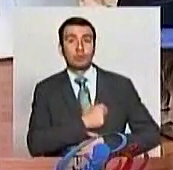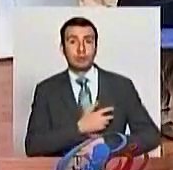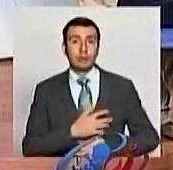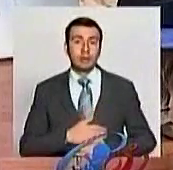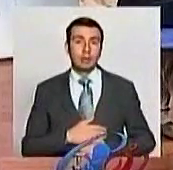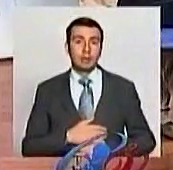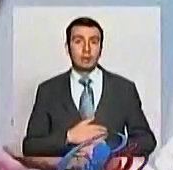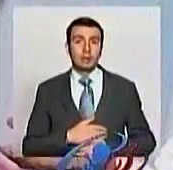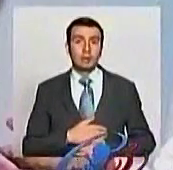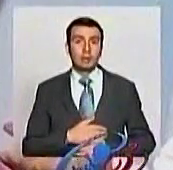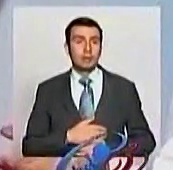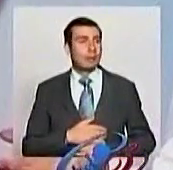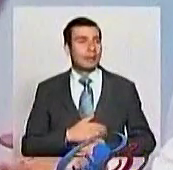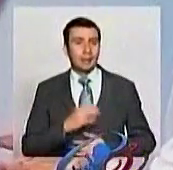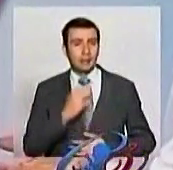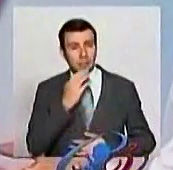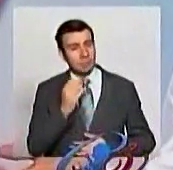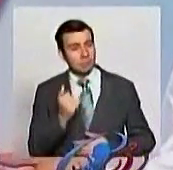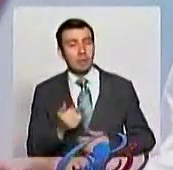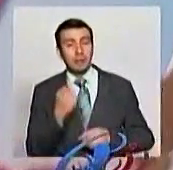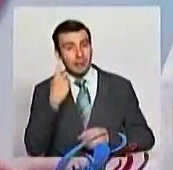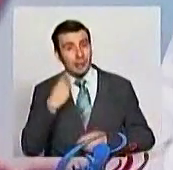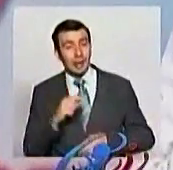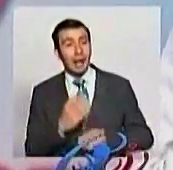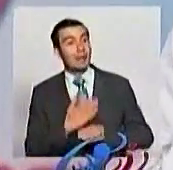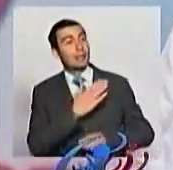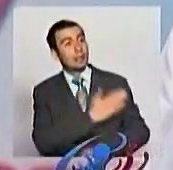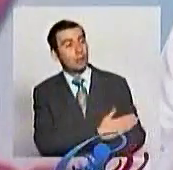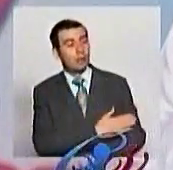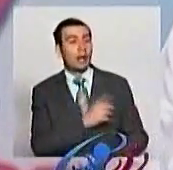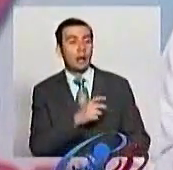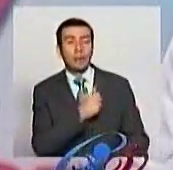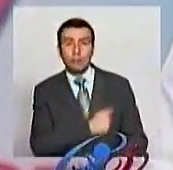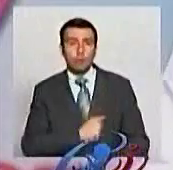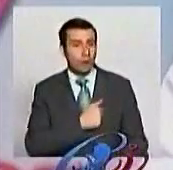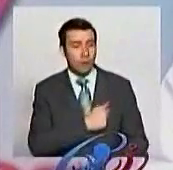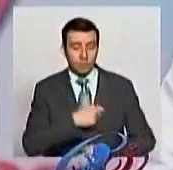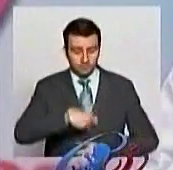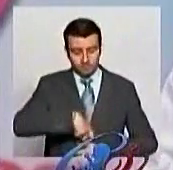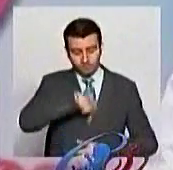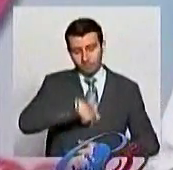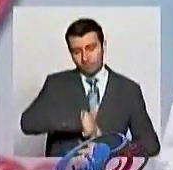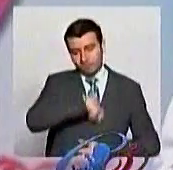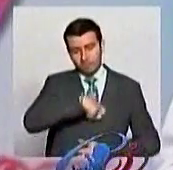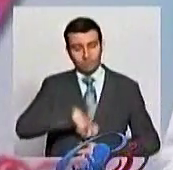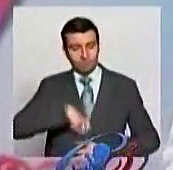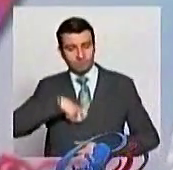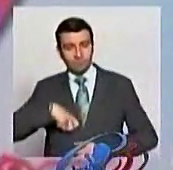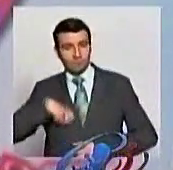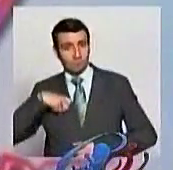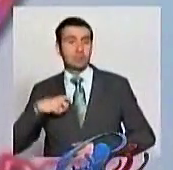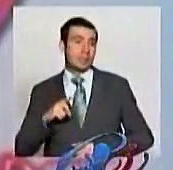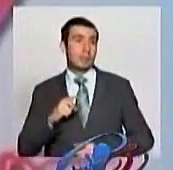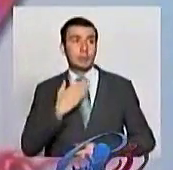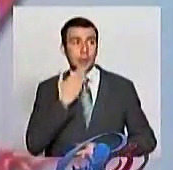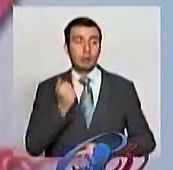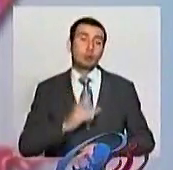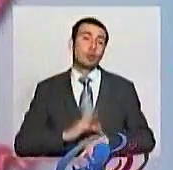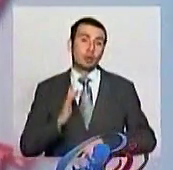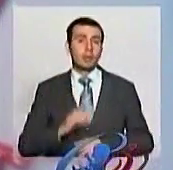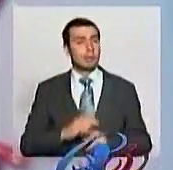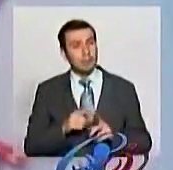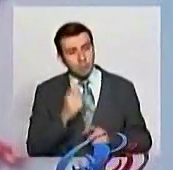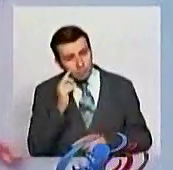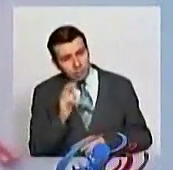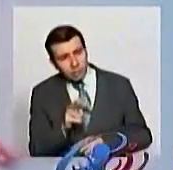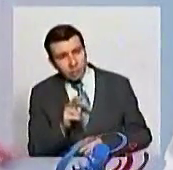si uno le hace la consulta el día anterior, pues le pide que venga sin nada en el pecho, pero en el caso